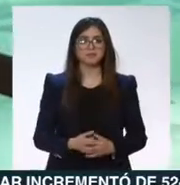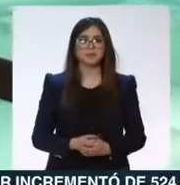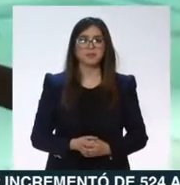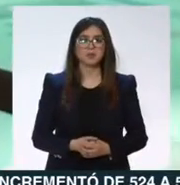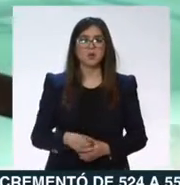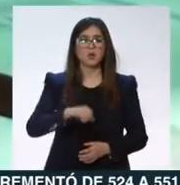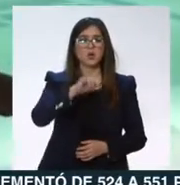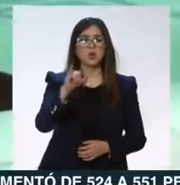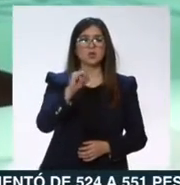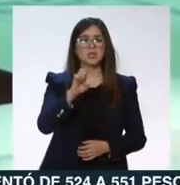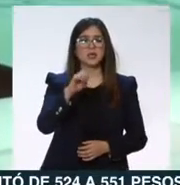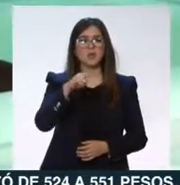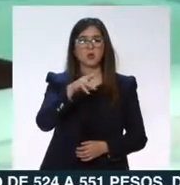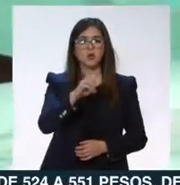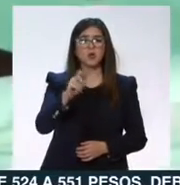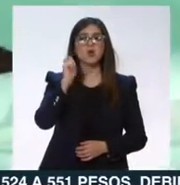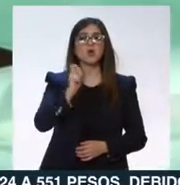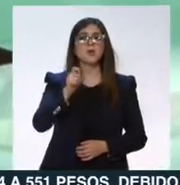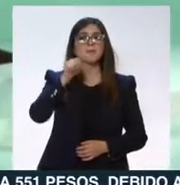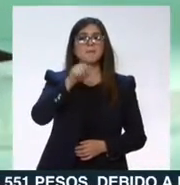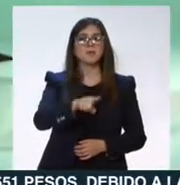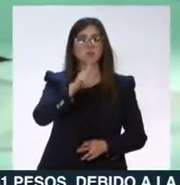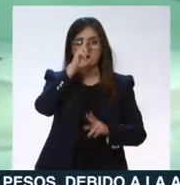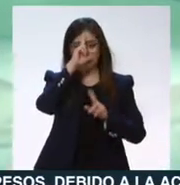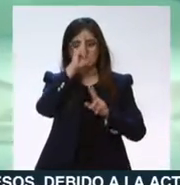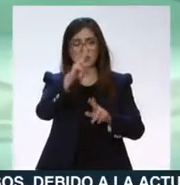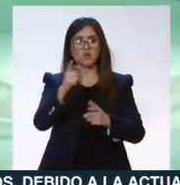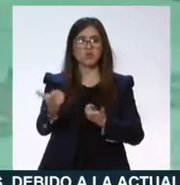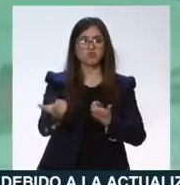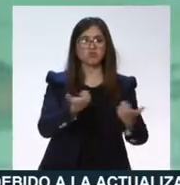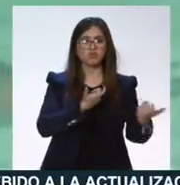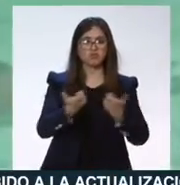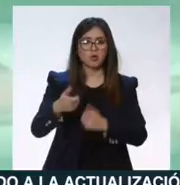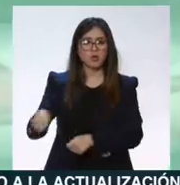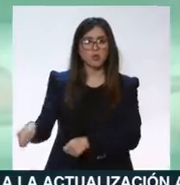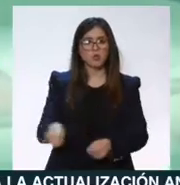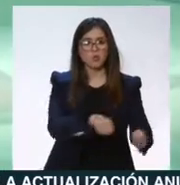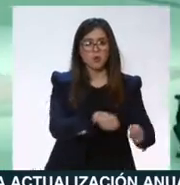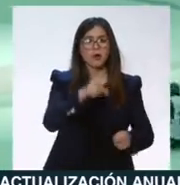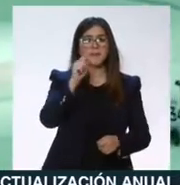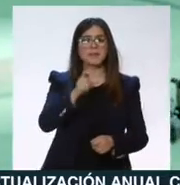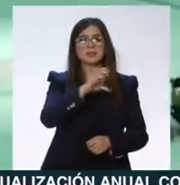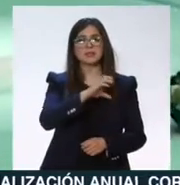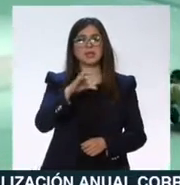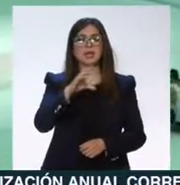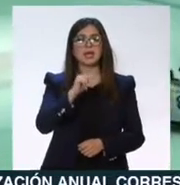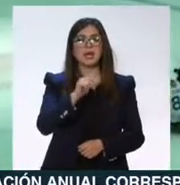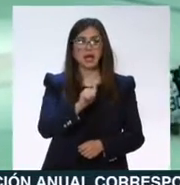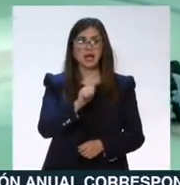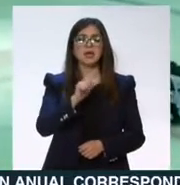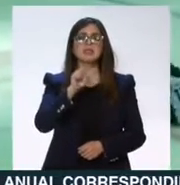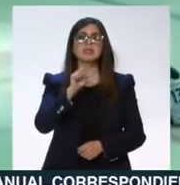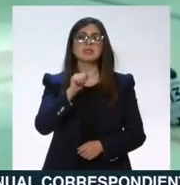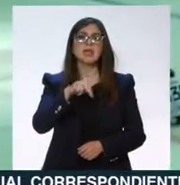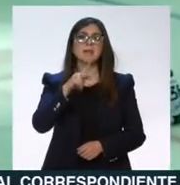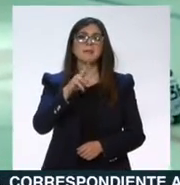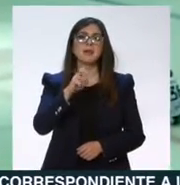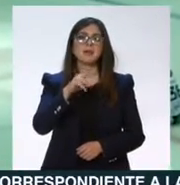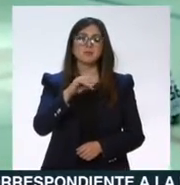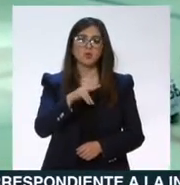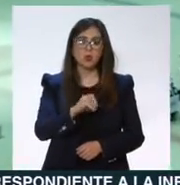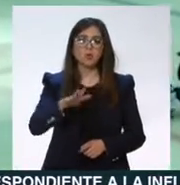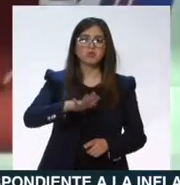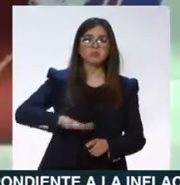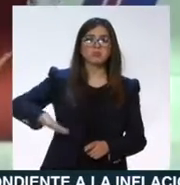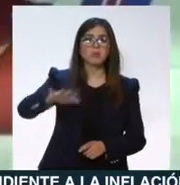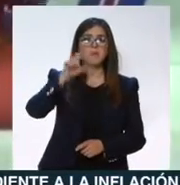Mourinho fue invitado para hacer los honores al comienzo del partido de hockey sobre hielo entre el Avangard y el CSKA de San Petersburgo, que se disputó en un pabellón en la